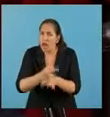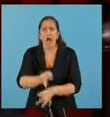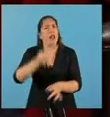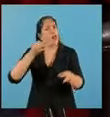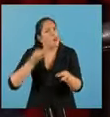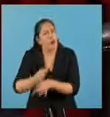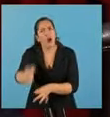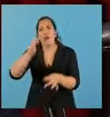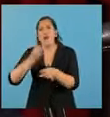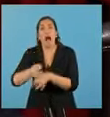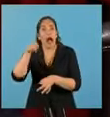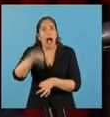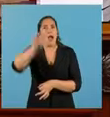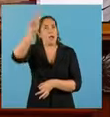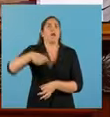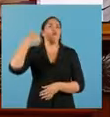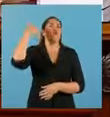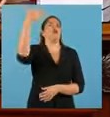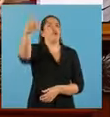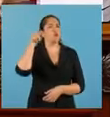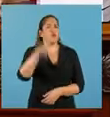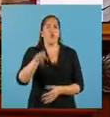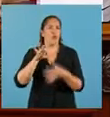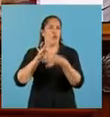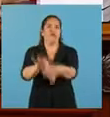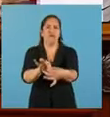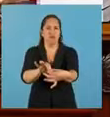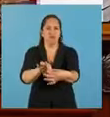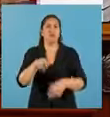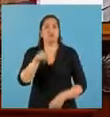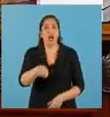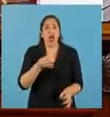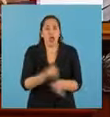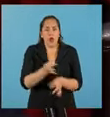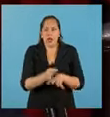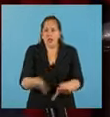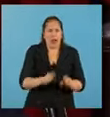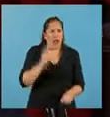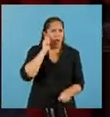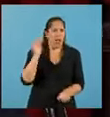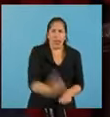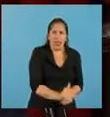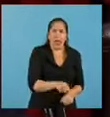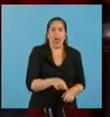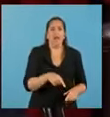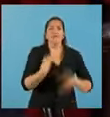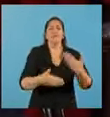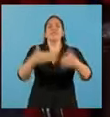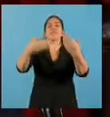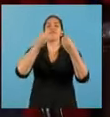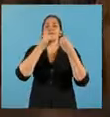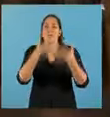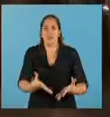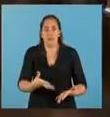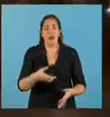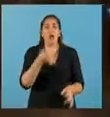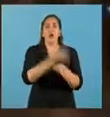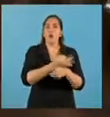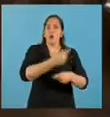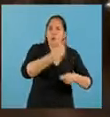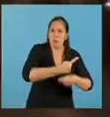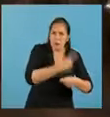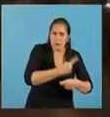educar para que haya futuro. Escolarización temprana que garantice un mejor rendimiento en la trayectoria educativa. Una escuela